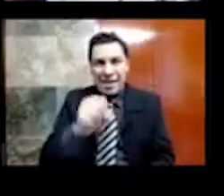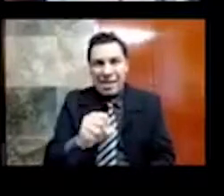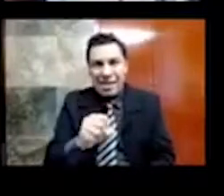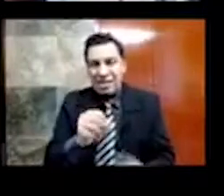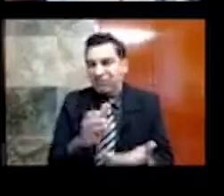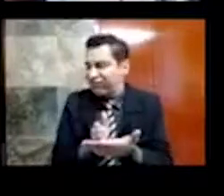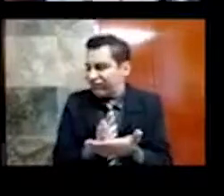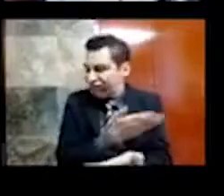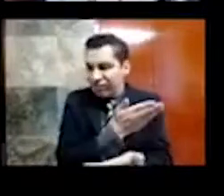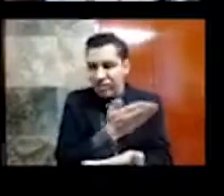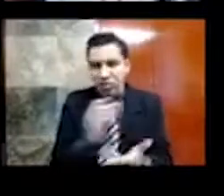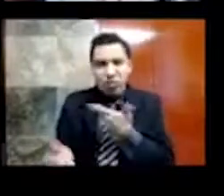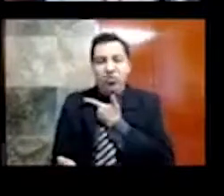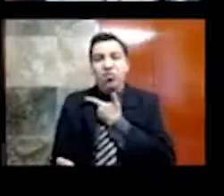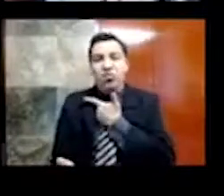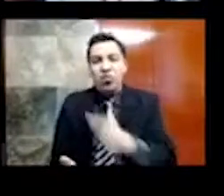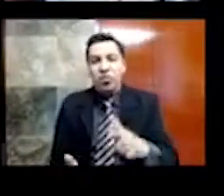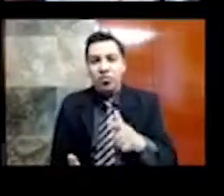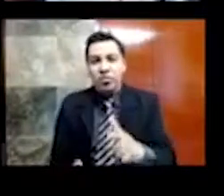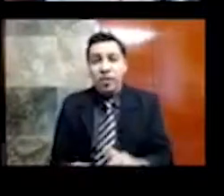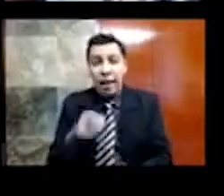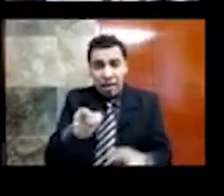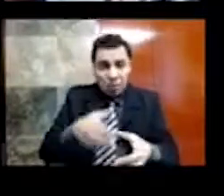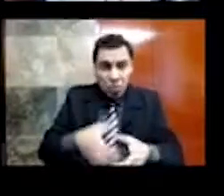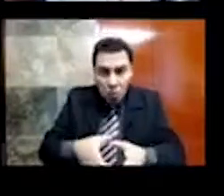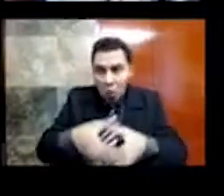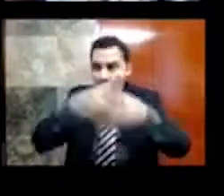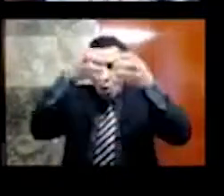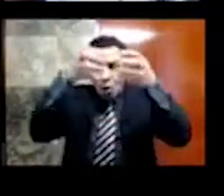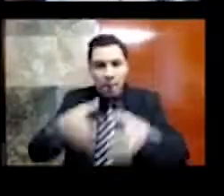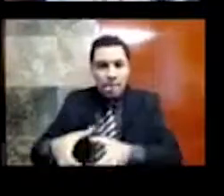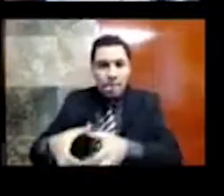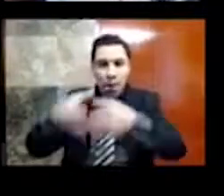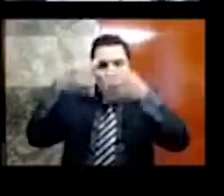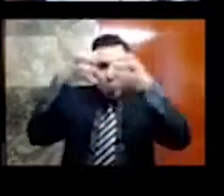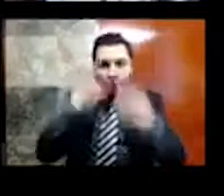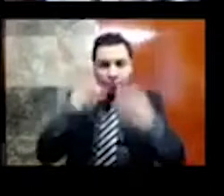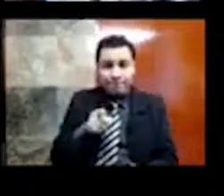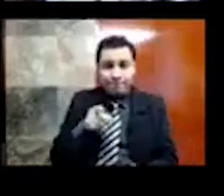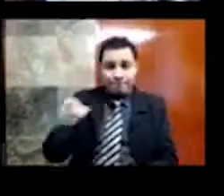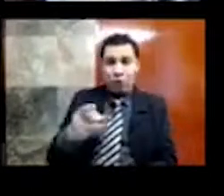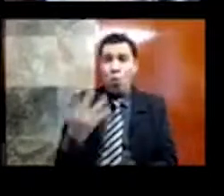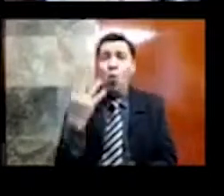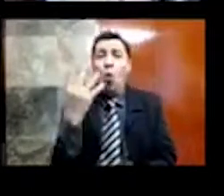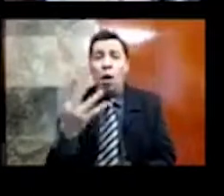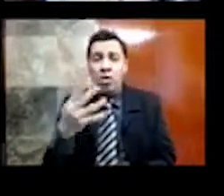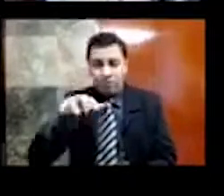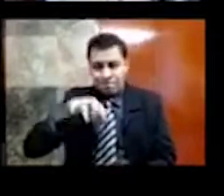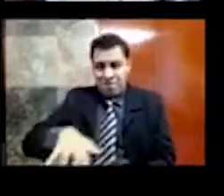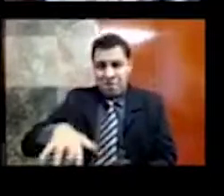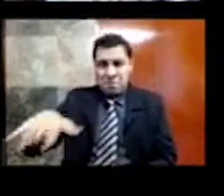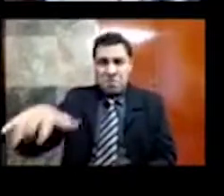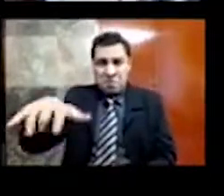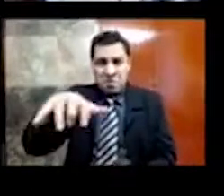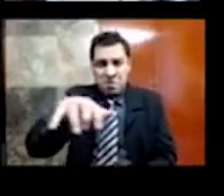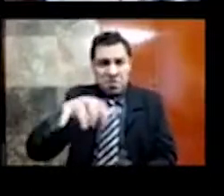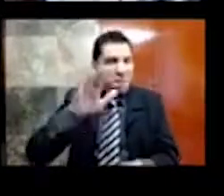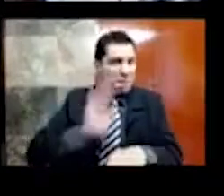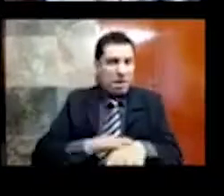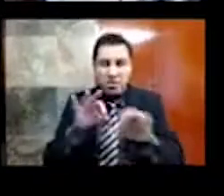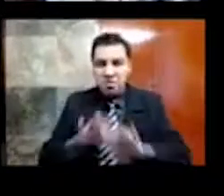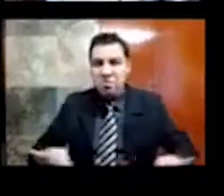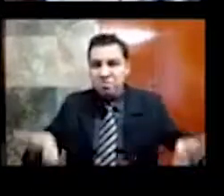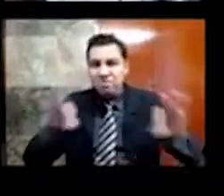Tenochtitlan, ¿sí? Pero ahí están los señoríos, Tepeticpa, Tizatlán, Ocotelulco y Queahuistlan. La ciudad de Tlaxcala